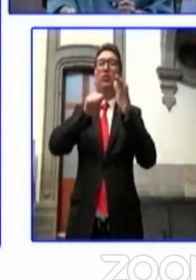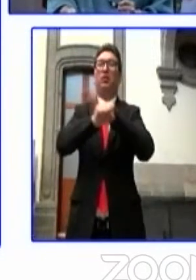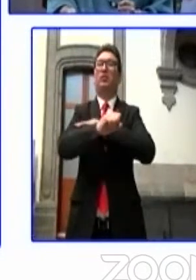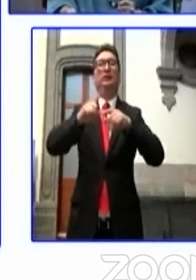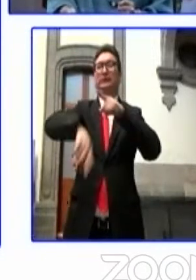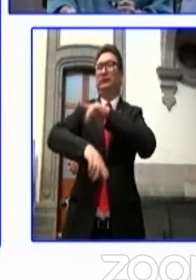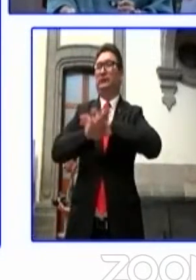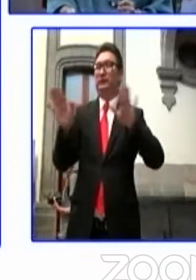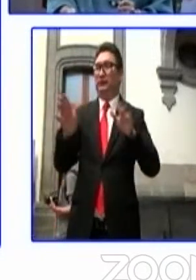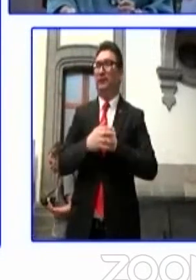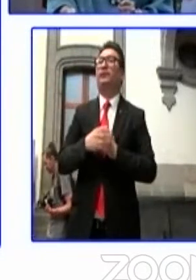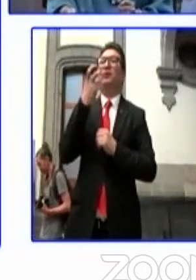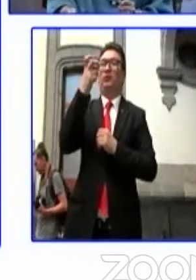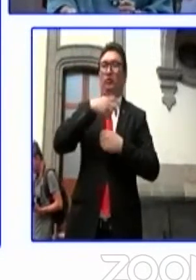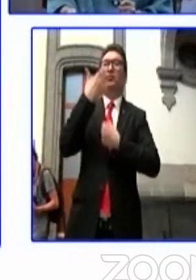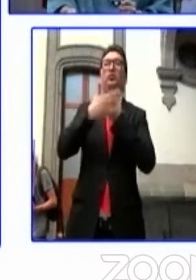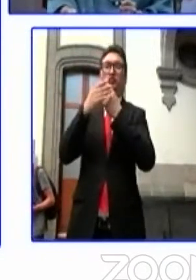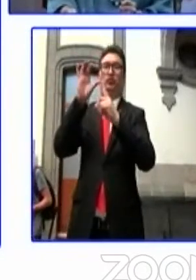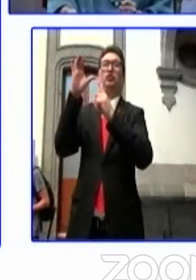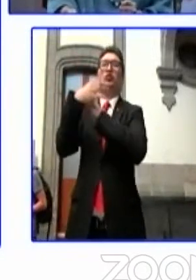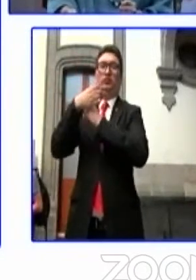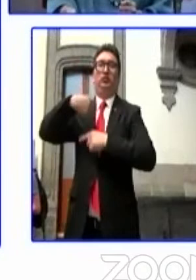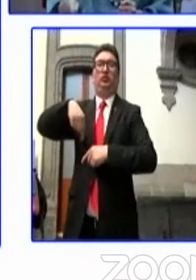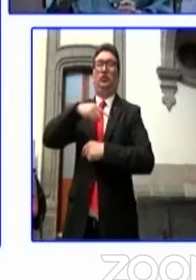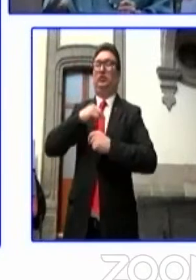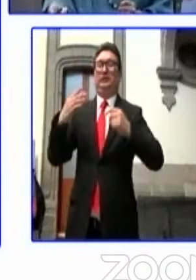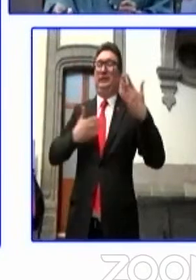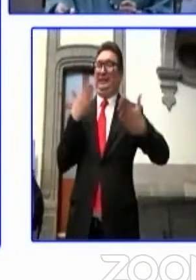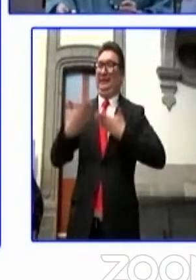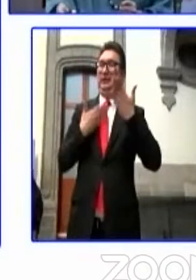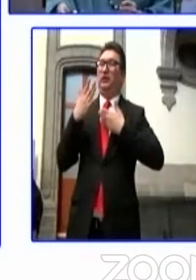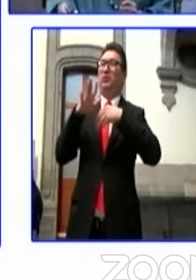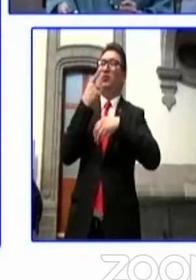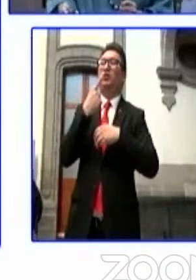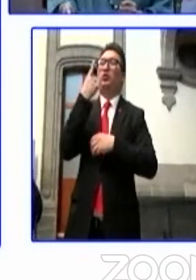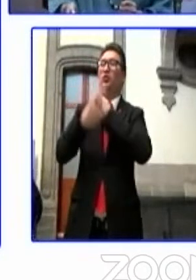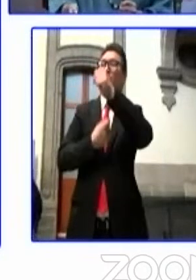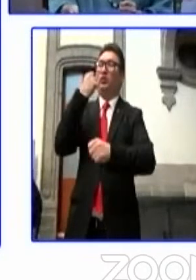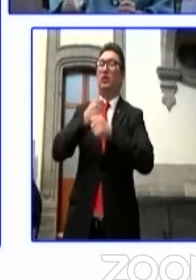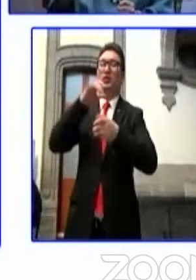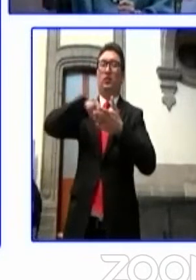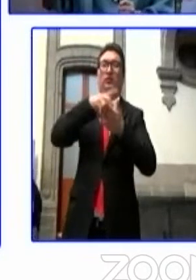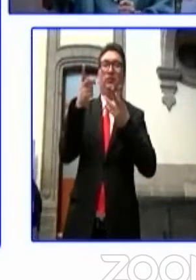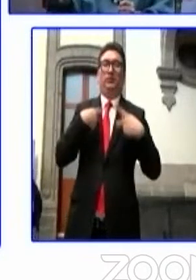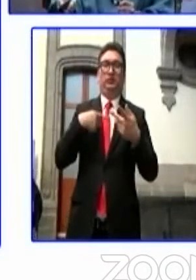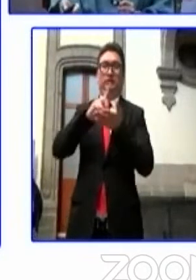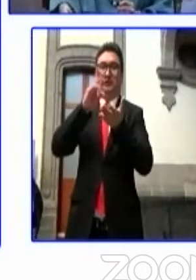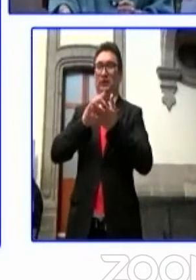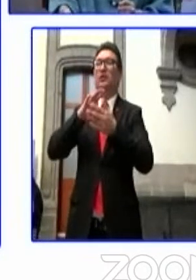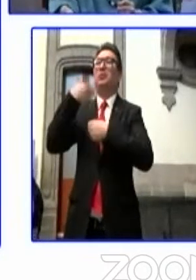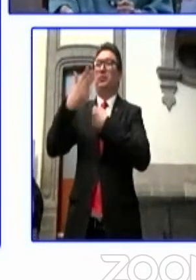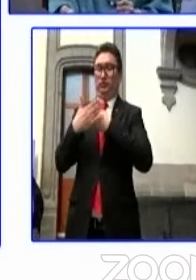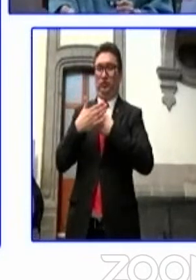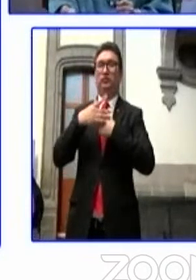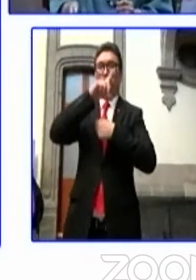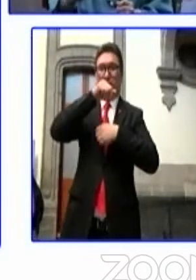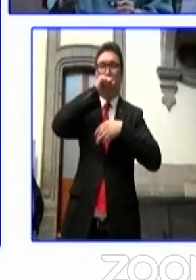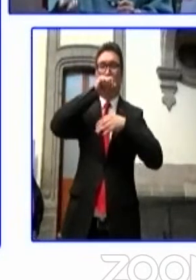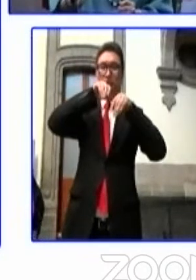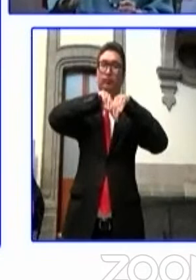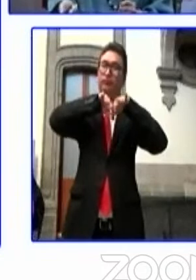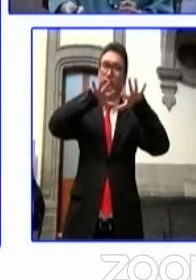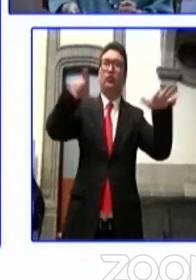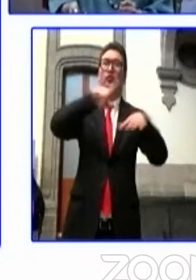vamos a tener en el comité una celebración por el año de entrada en vigor de la convención. Ya van a ver la convocatoria para